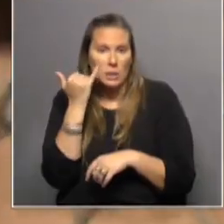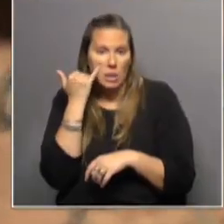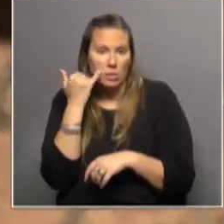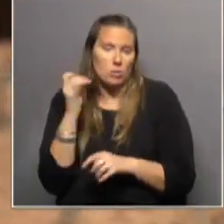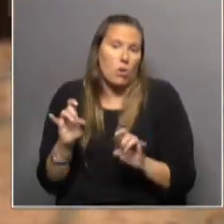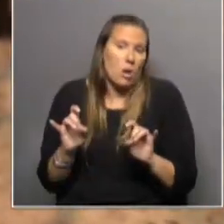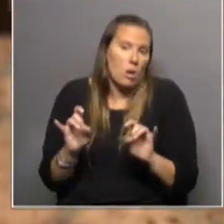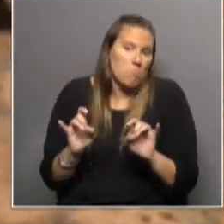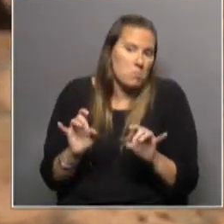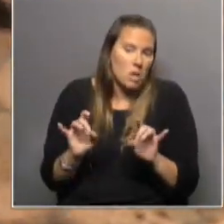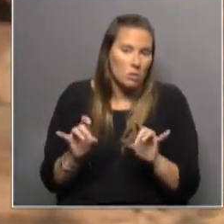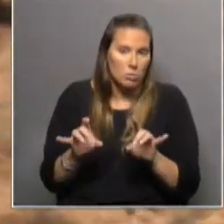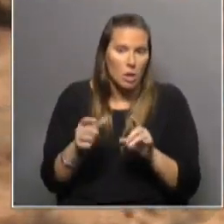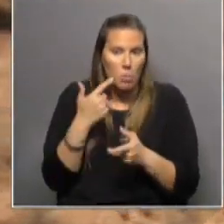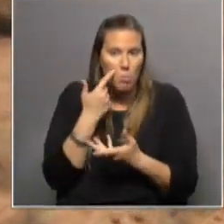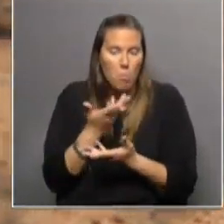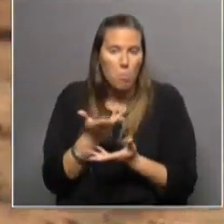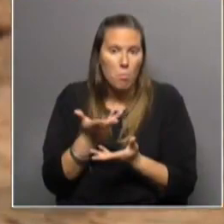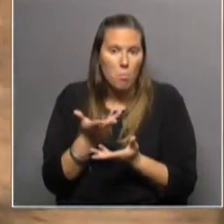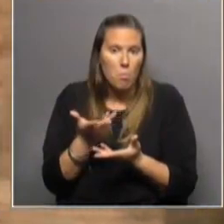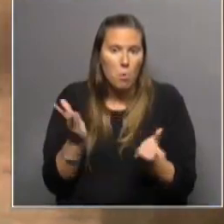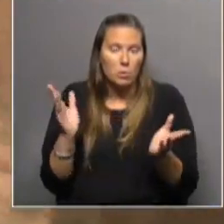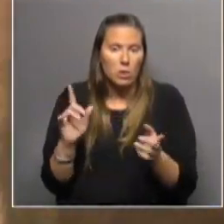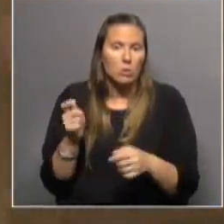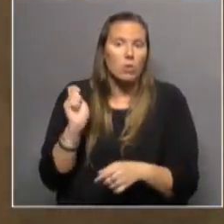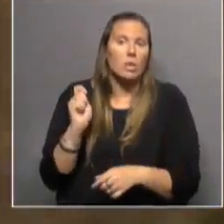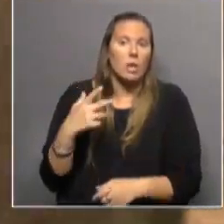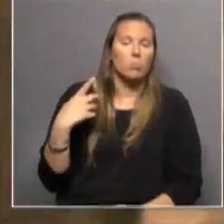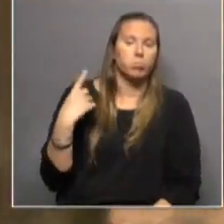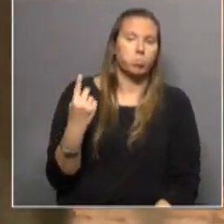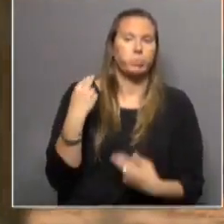demostrando la jerarquía mismo, ¿no?